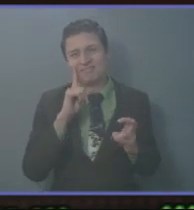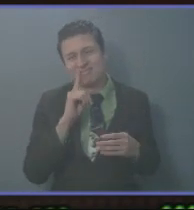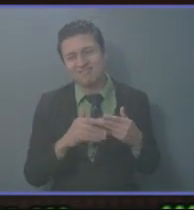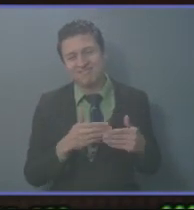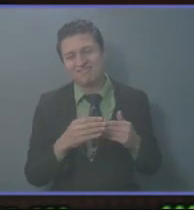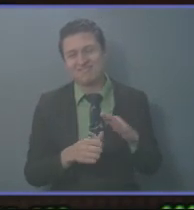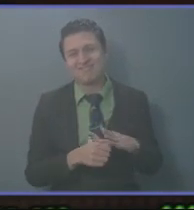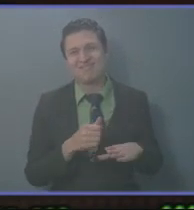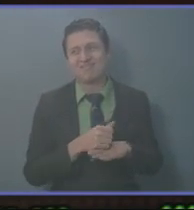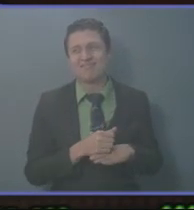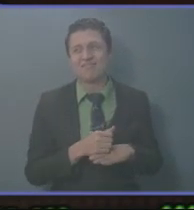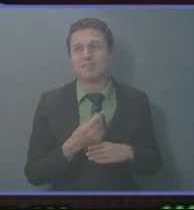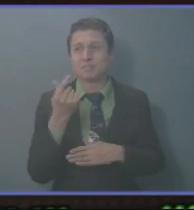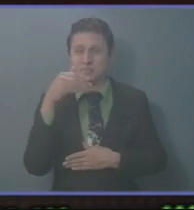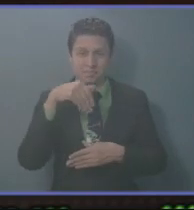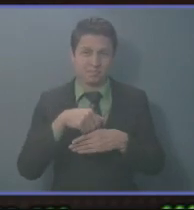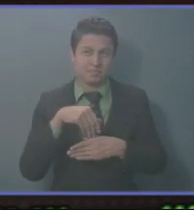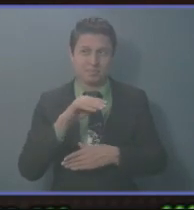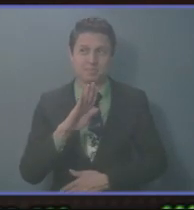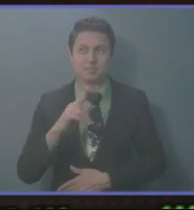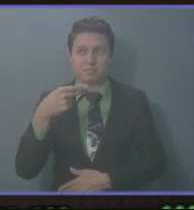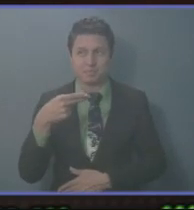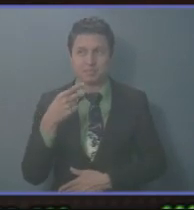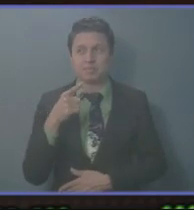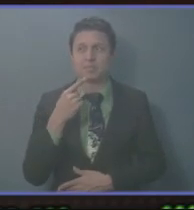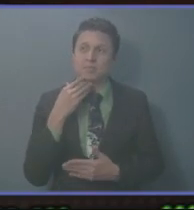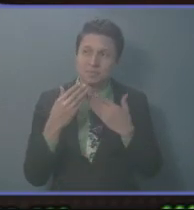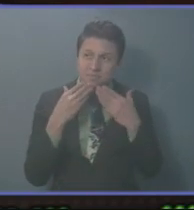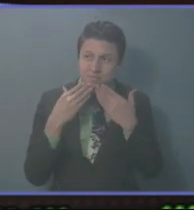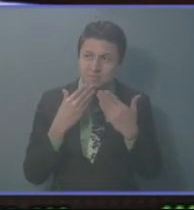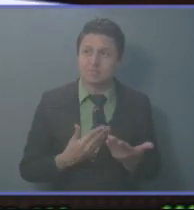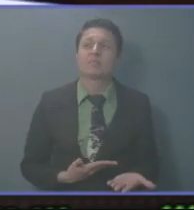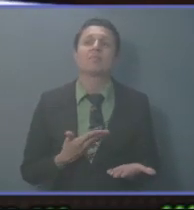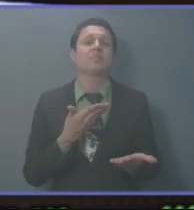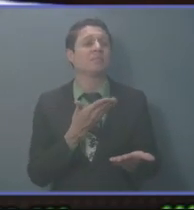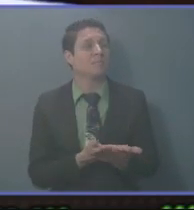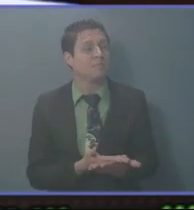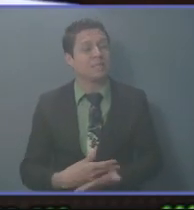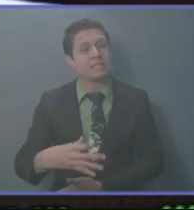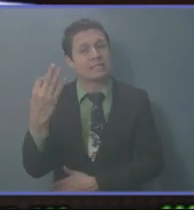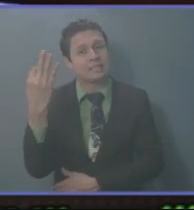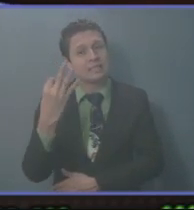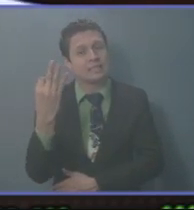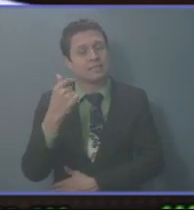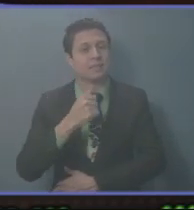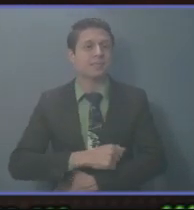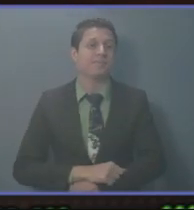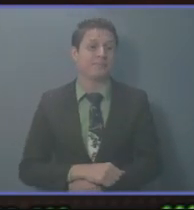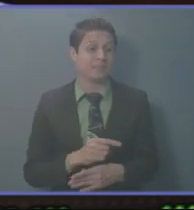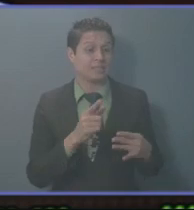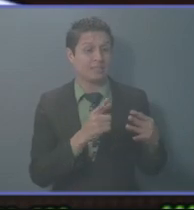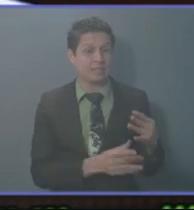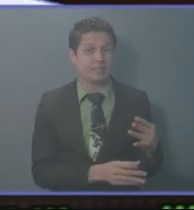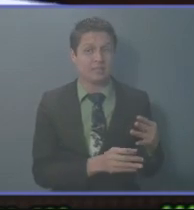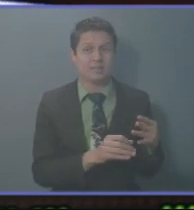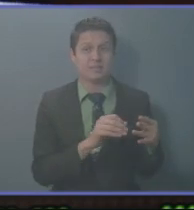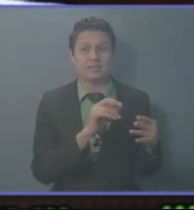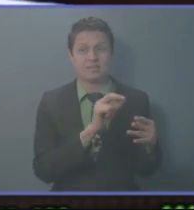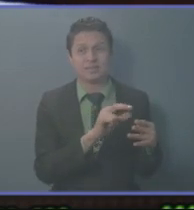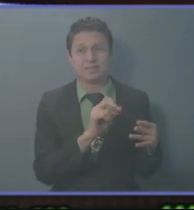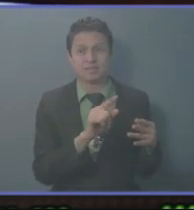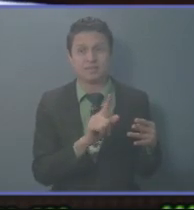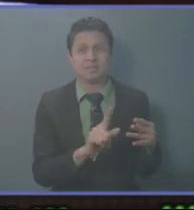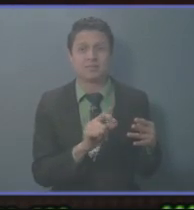operativización del banco hipotecario. Se explica en la iniciativa que es necesario derogar los decretos legislativos siguientes: